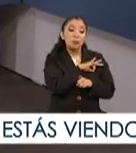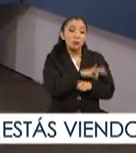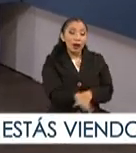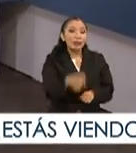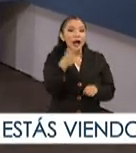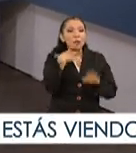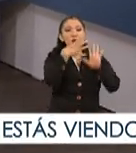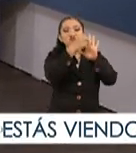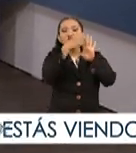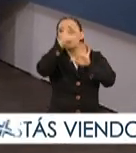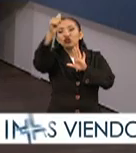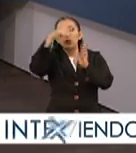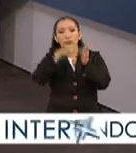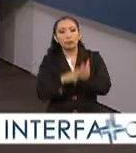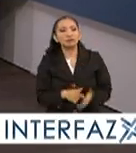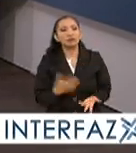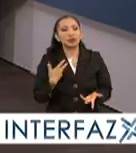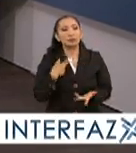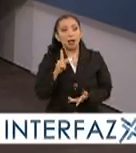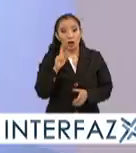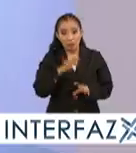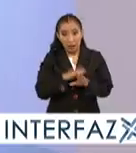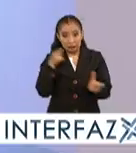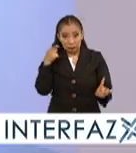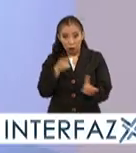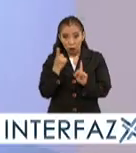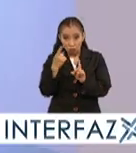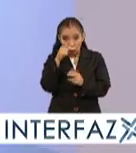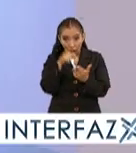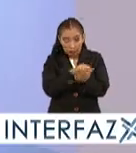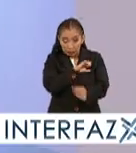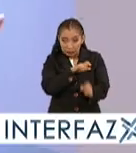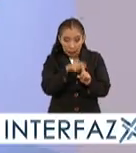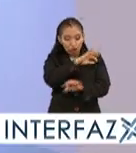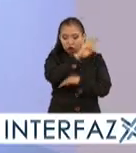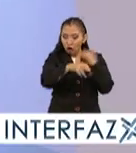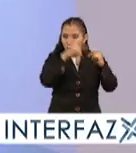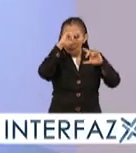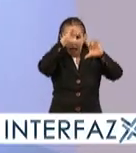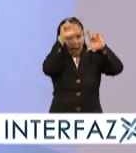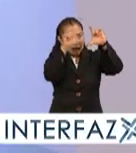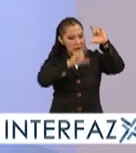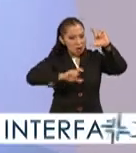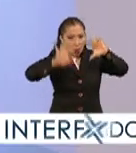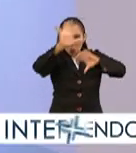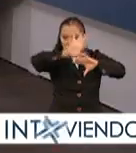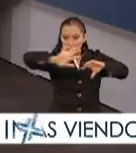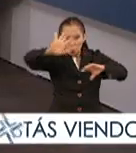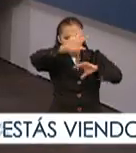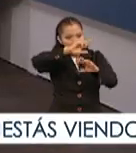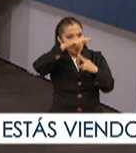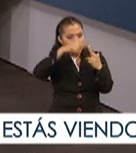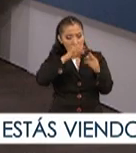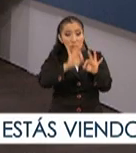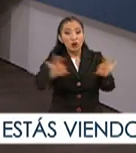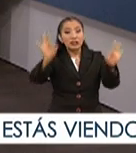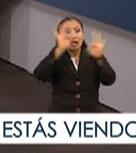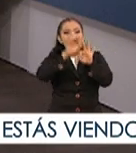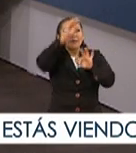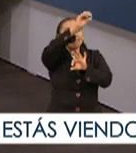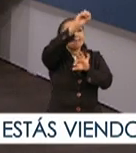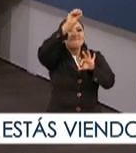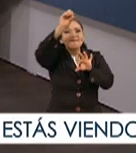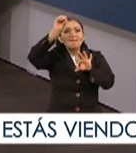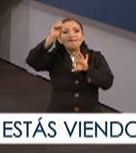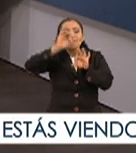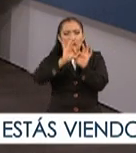puedan multiplicar. Muy bien. ¿Se dio prioridad, perdón, a alguna zona? No, a todo el país. A todo el país. A todo el país, todas las regiones del país. Era importante tenerlo.